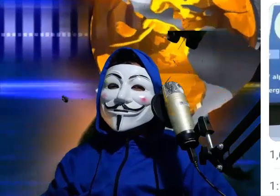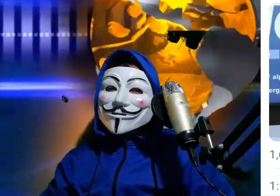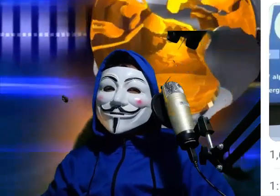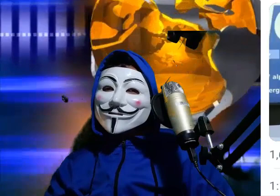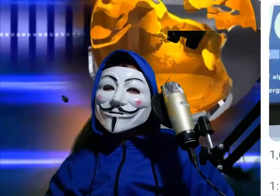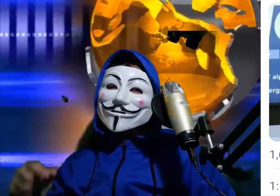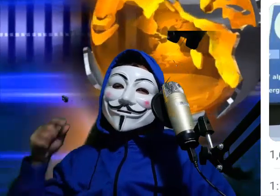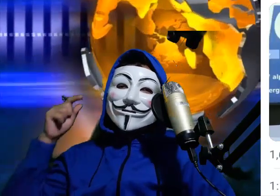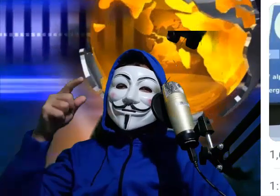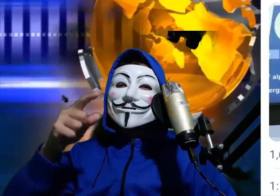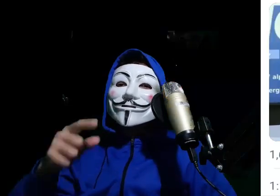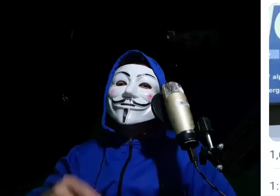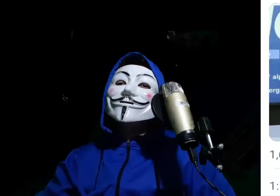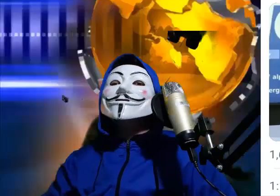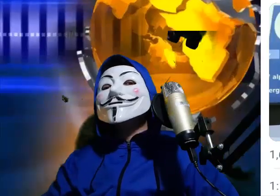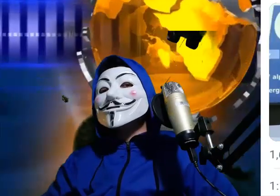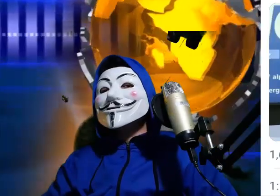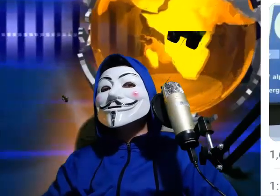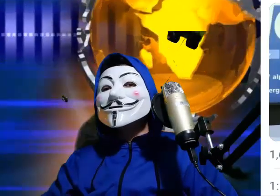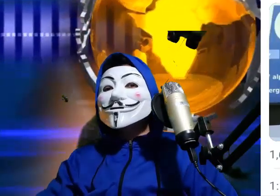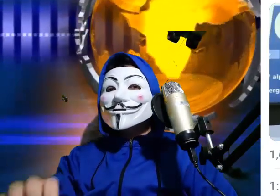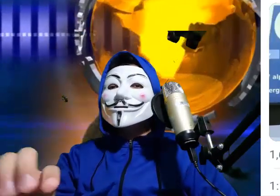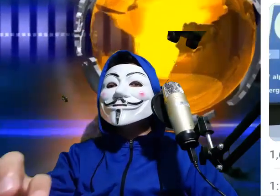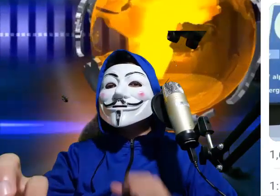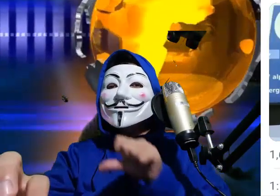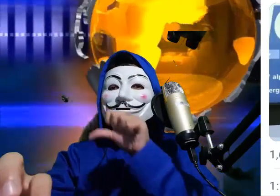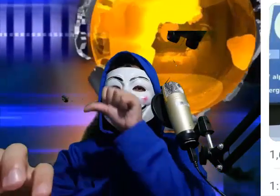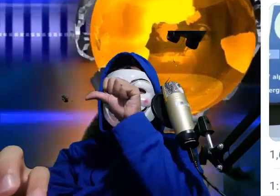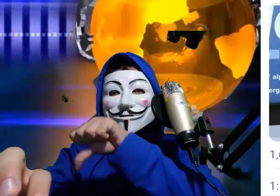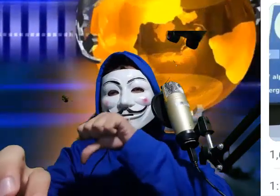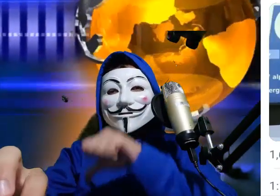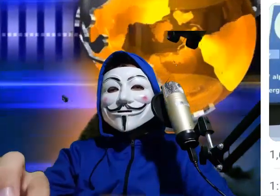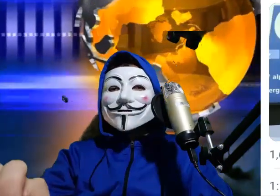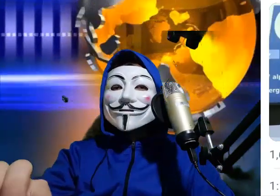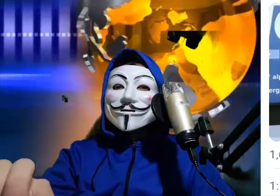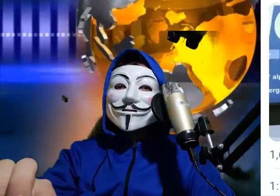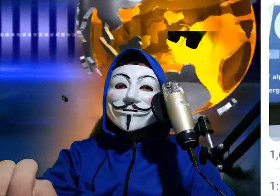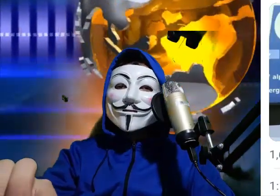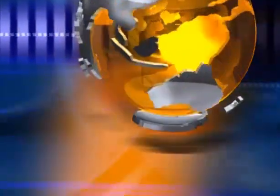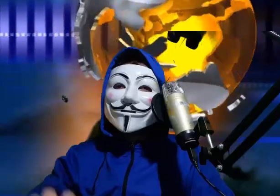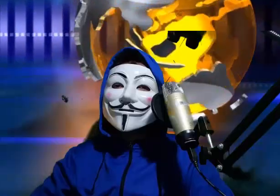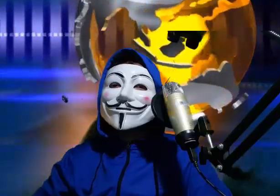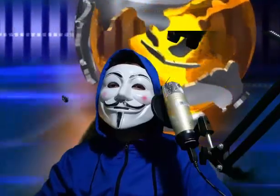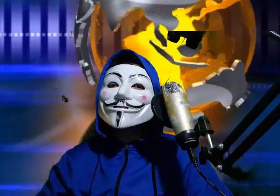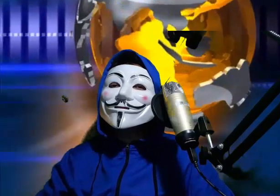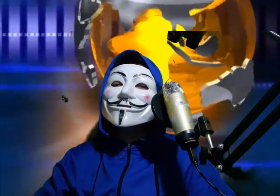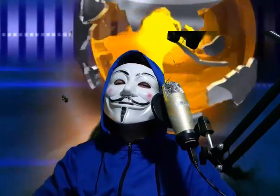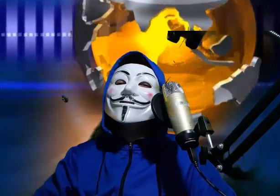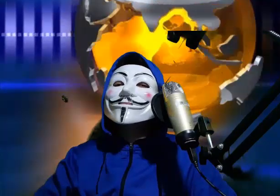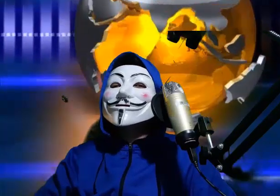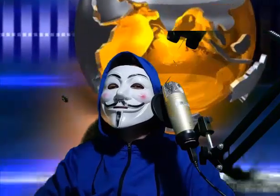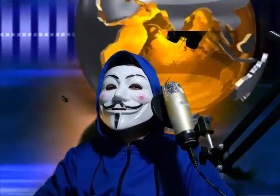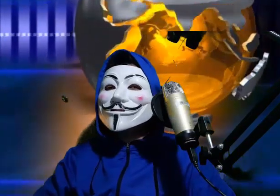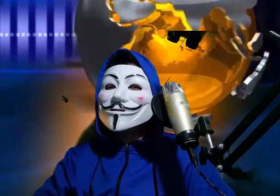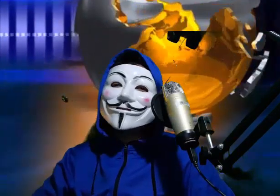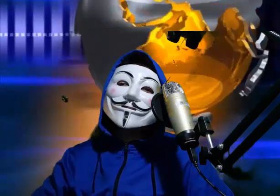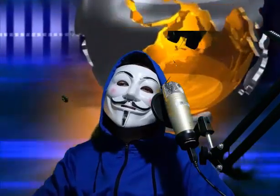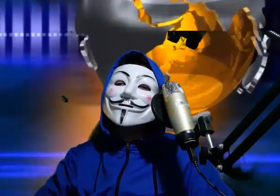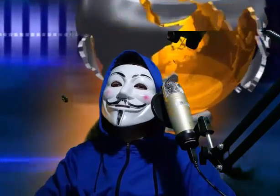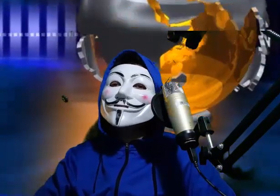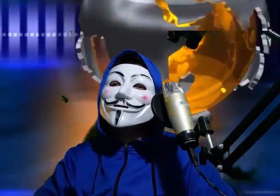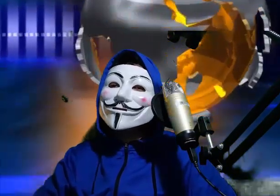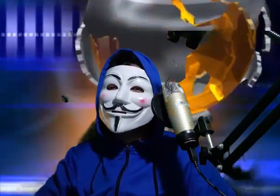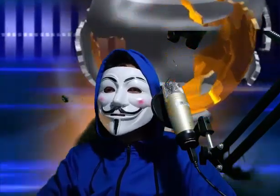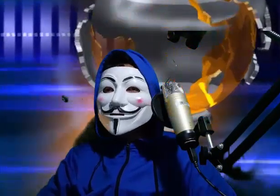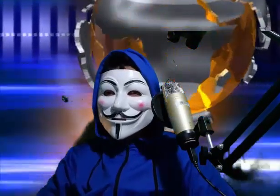Díganme, ¿será que este cerote tiene razón y Bukele va para abajo? Y Ernesto Pendemason anda diciendo que